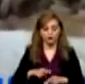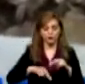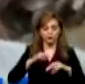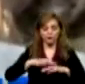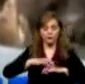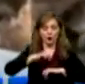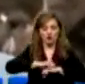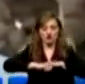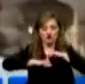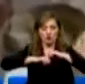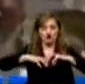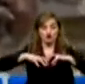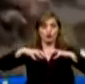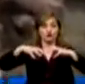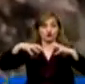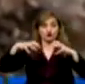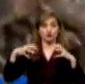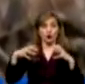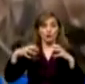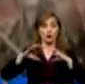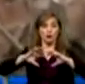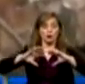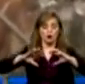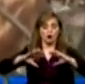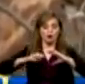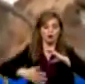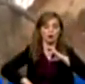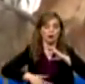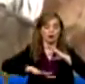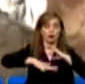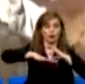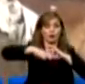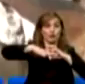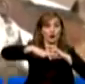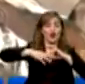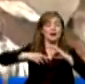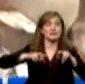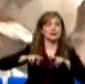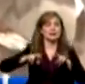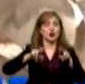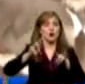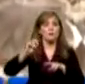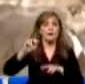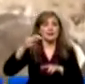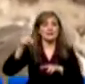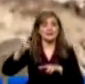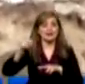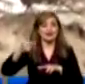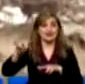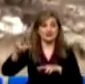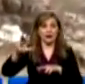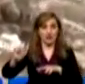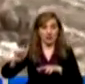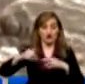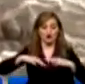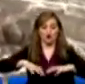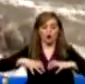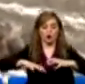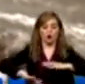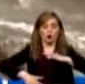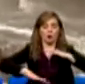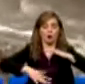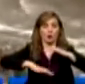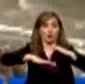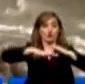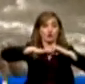de contención debido a la subida de la corriente del río Machángara. Son decenas de familias que están afectadas. Y